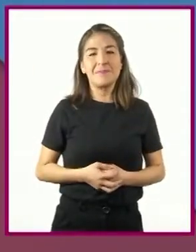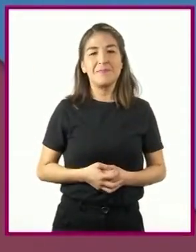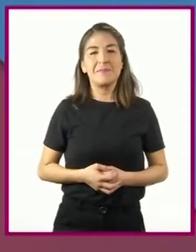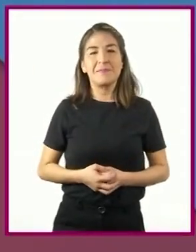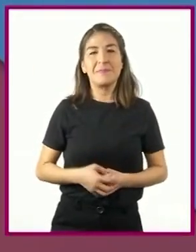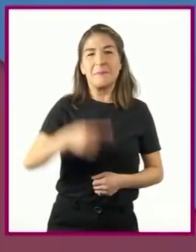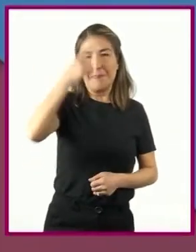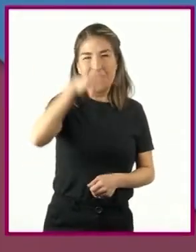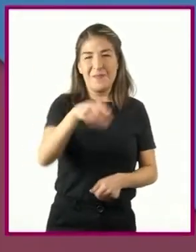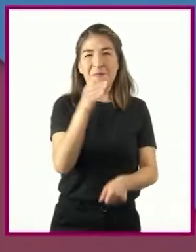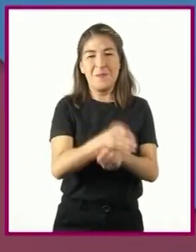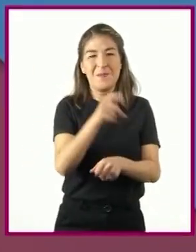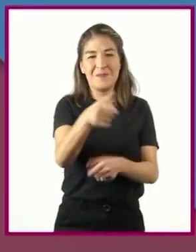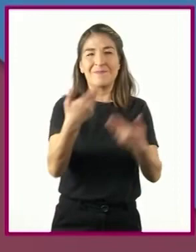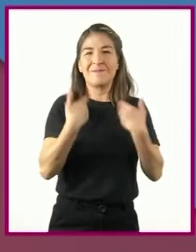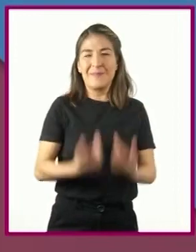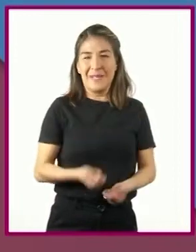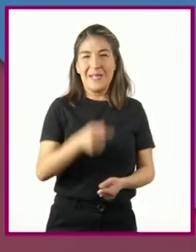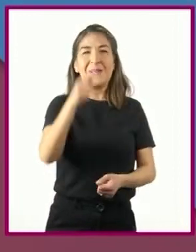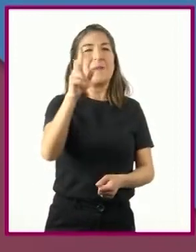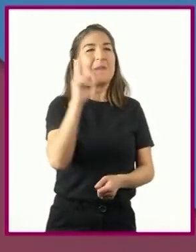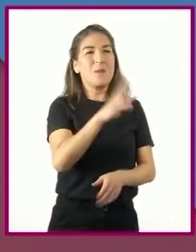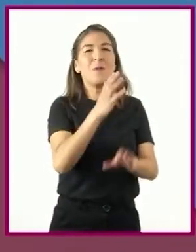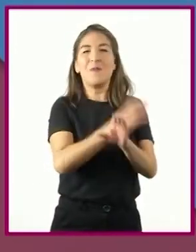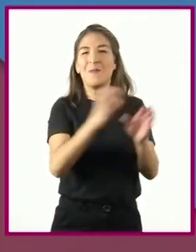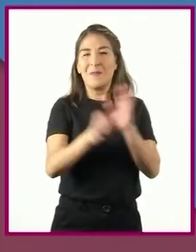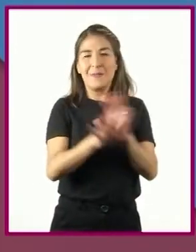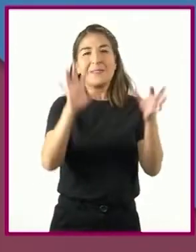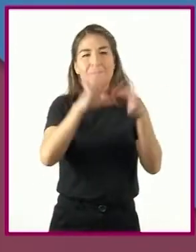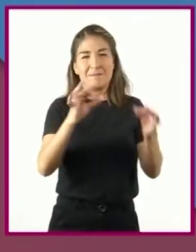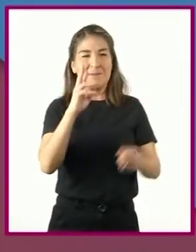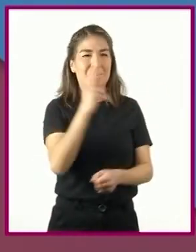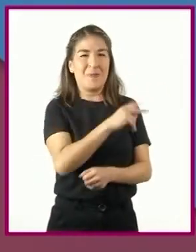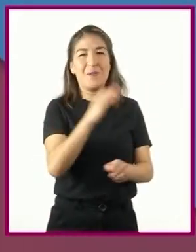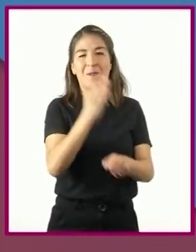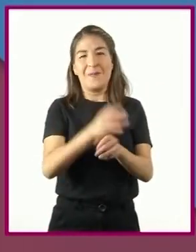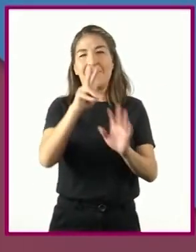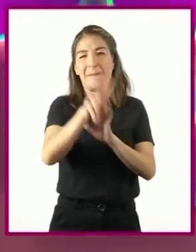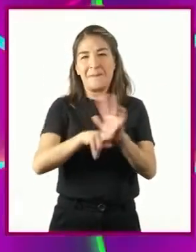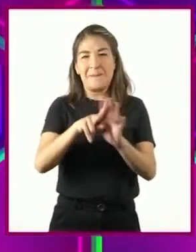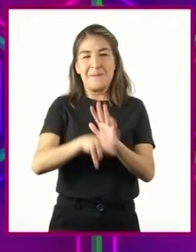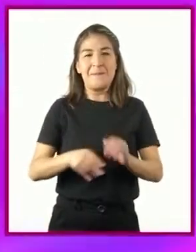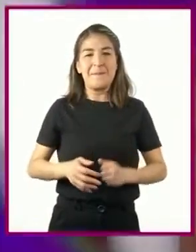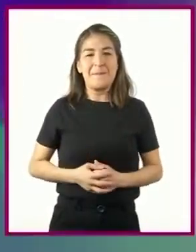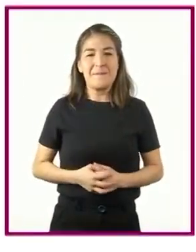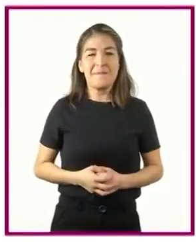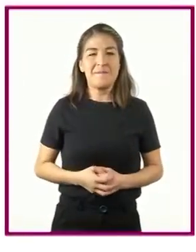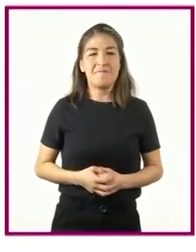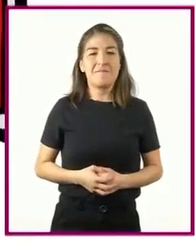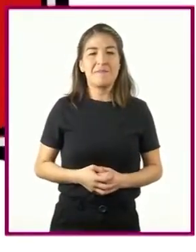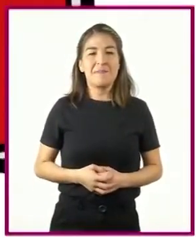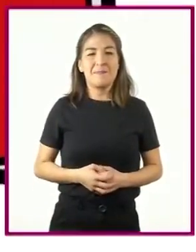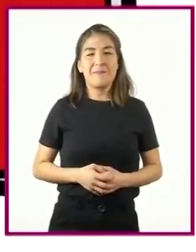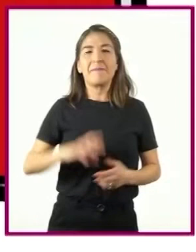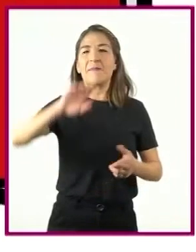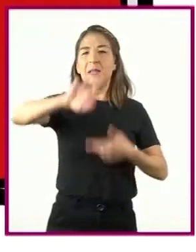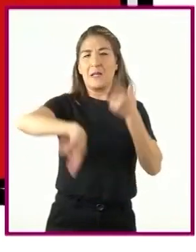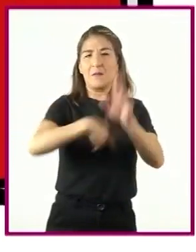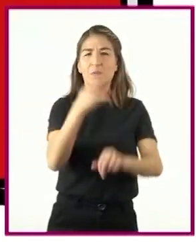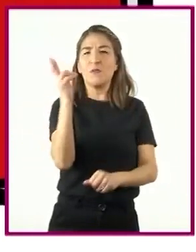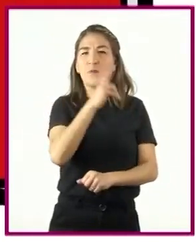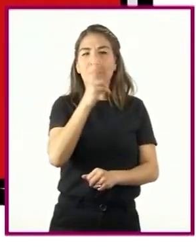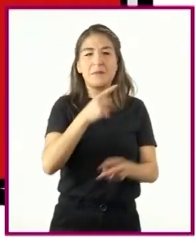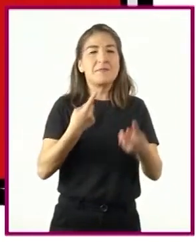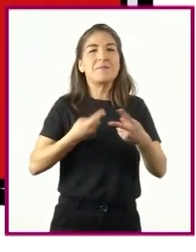Para comprender mejor este proceso, les invito a ver y a escuchar el siguiente video. La Revolución Rusa se